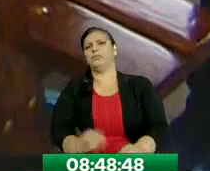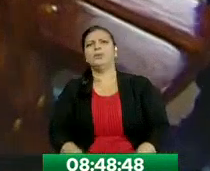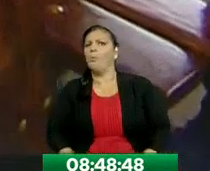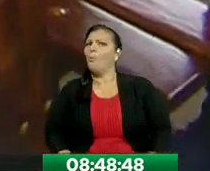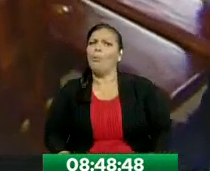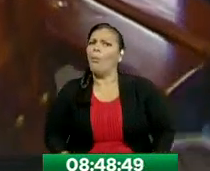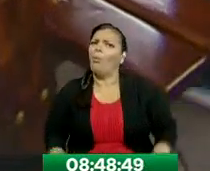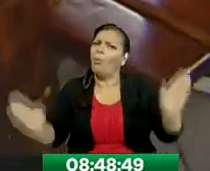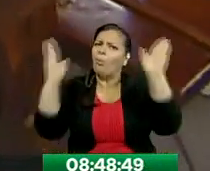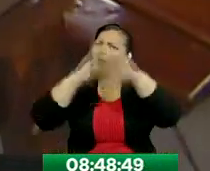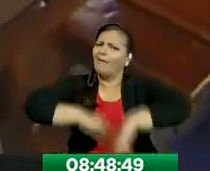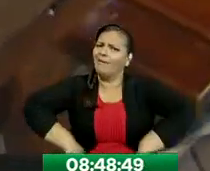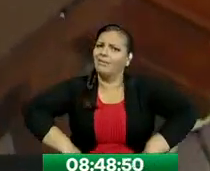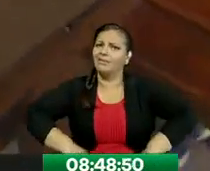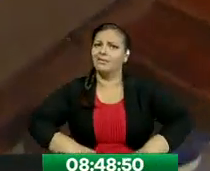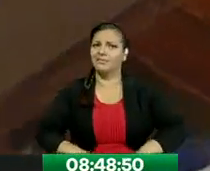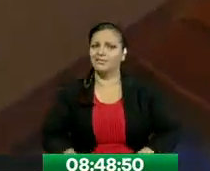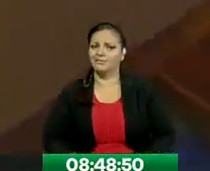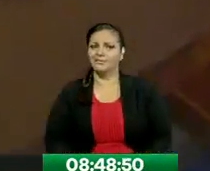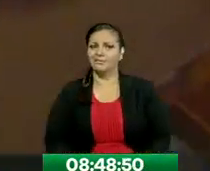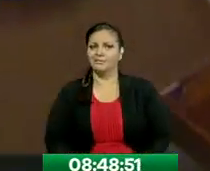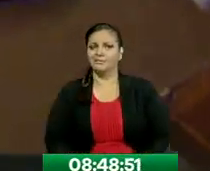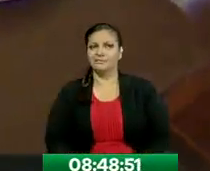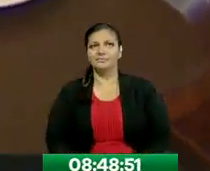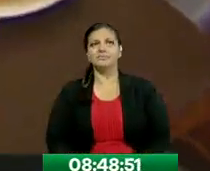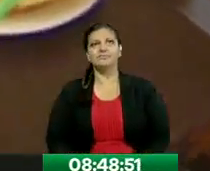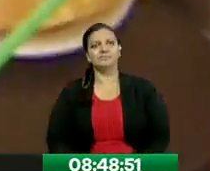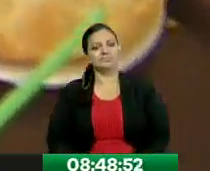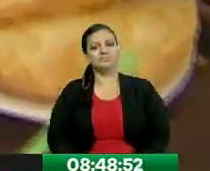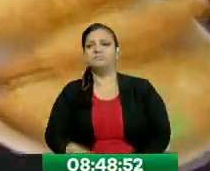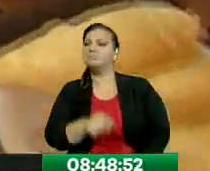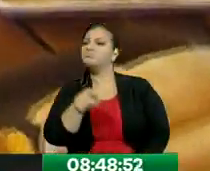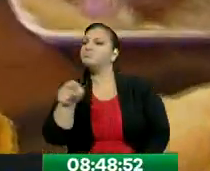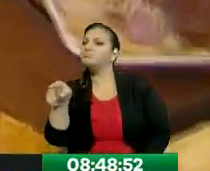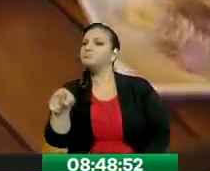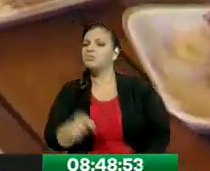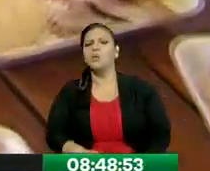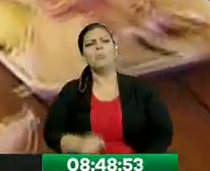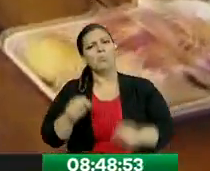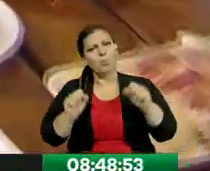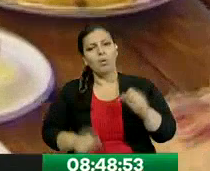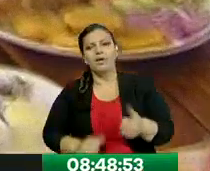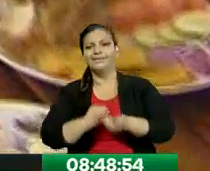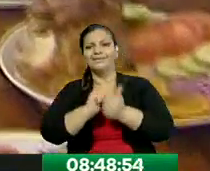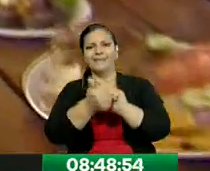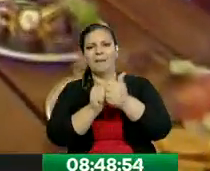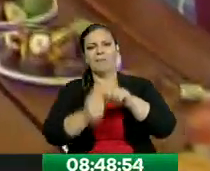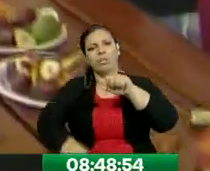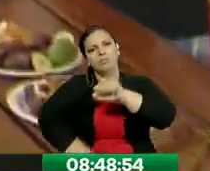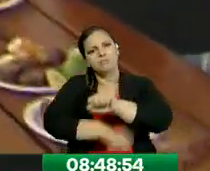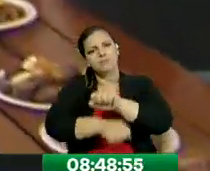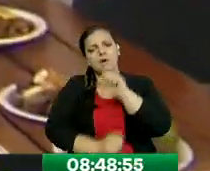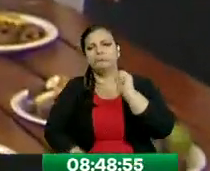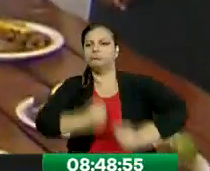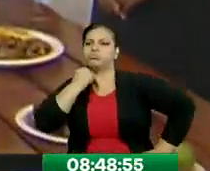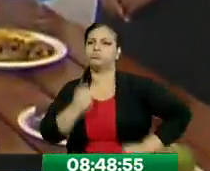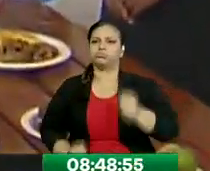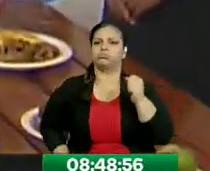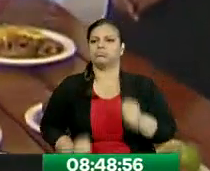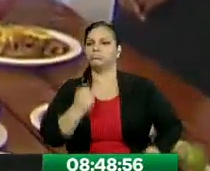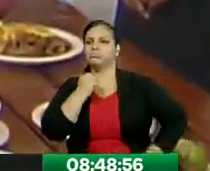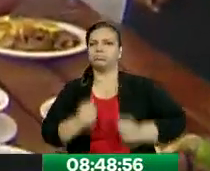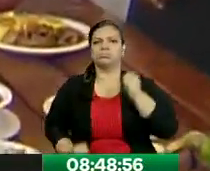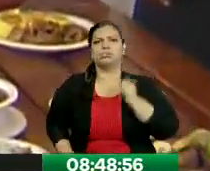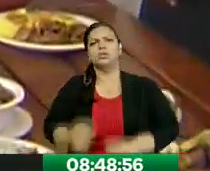no paga parqueo. Adicional a eso, puede pegarse un trote, puede jugar con los niños y, por supuesto, probar